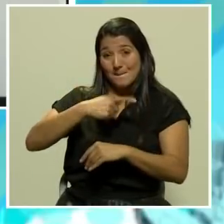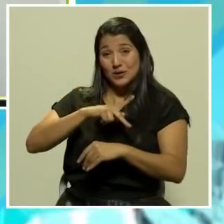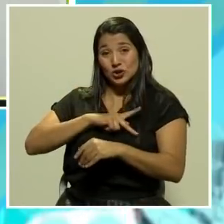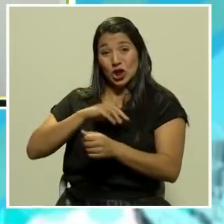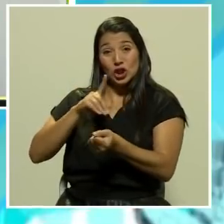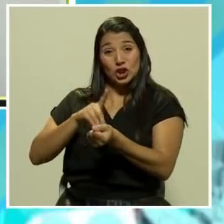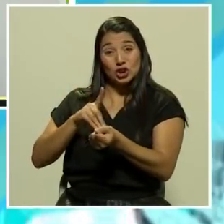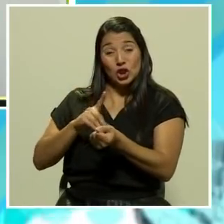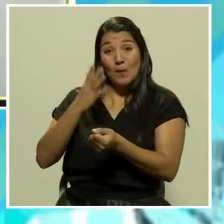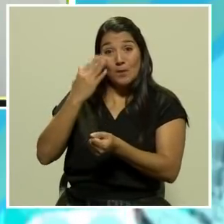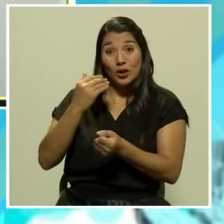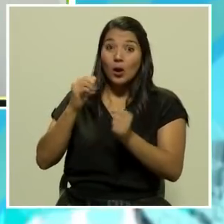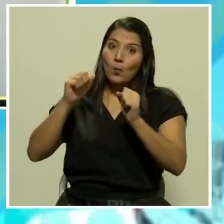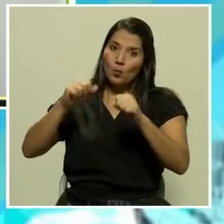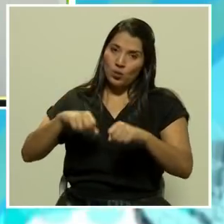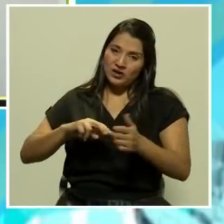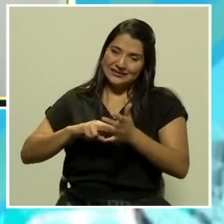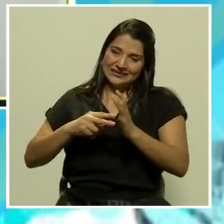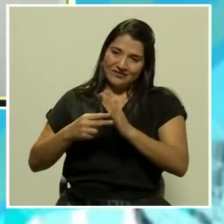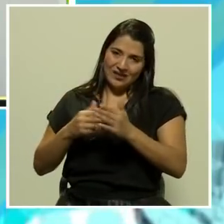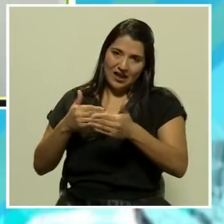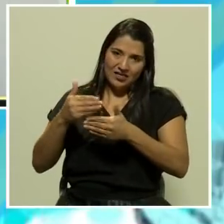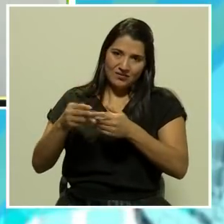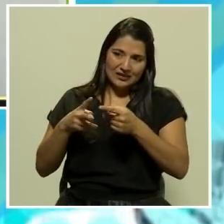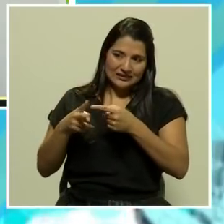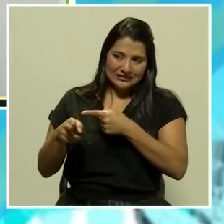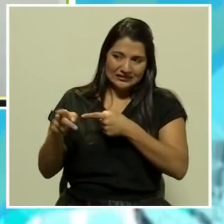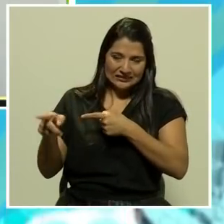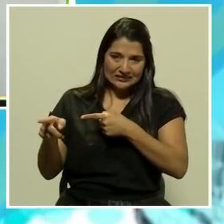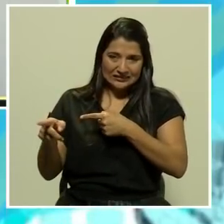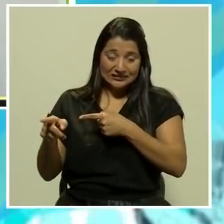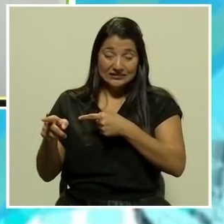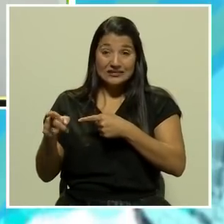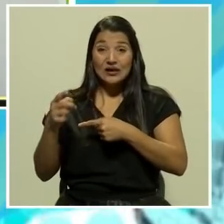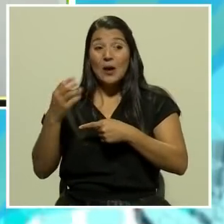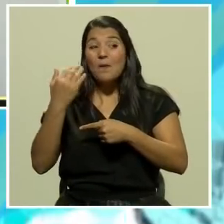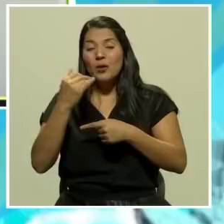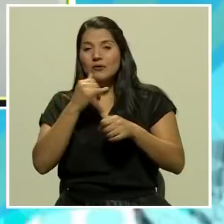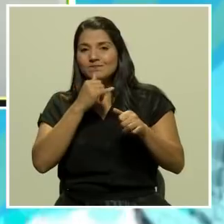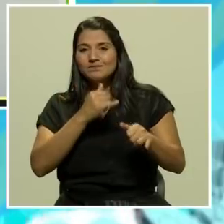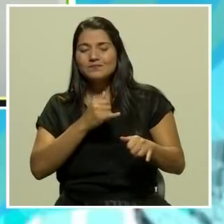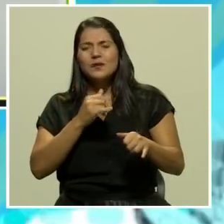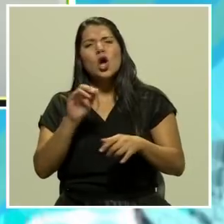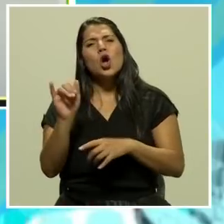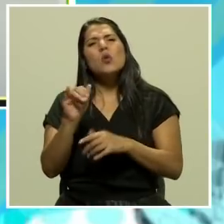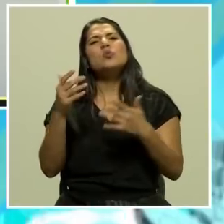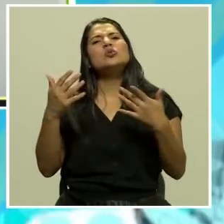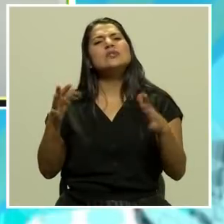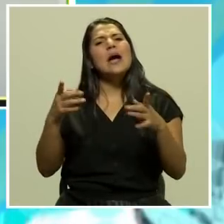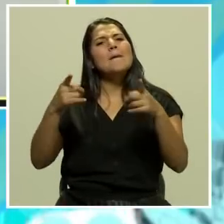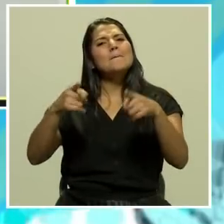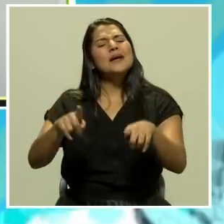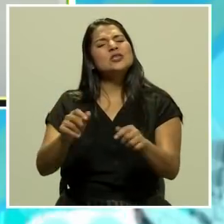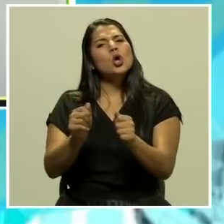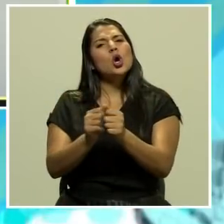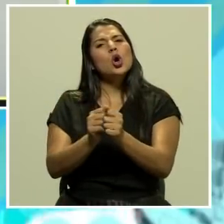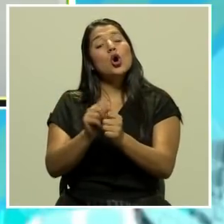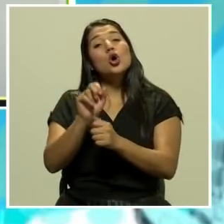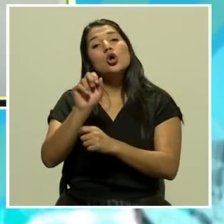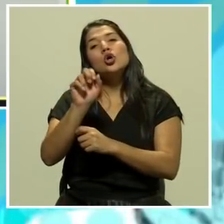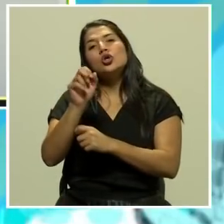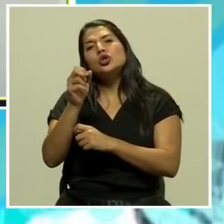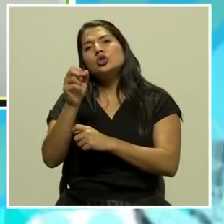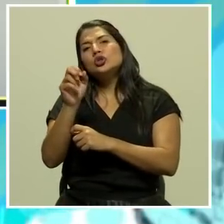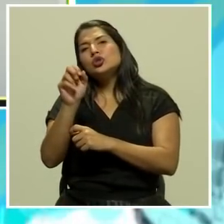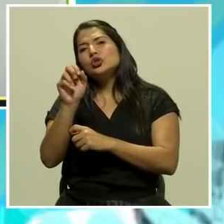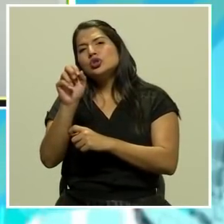eso podría causarle el despido inmediatamente, a como ha pasado con más de 12 médicos han